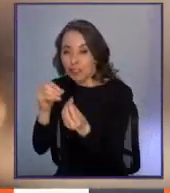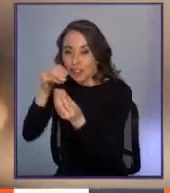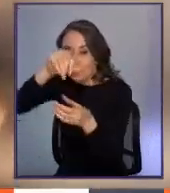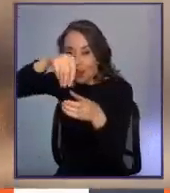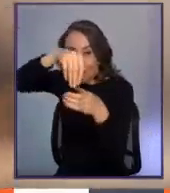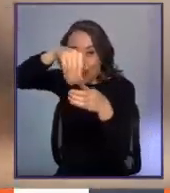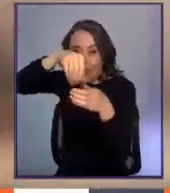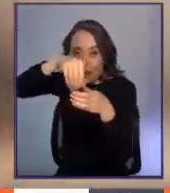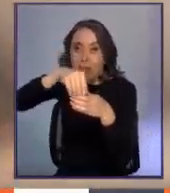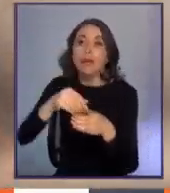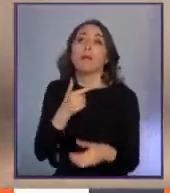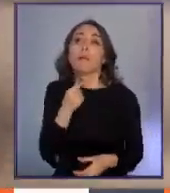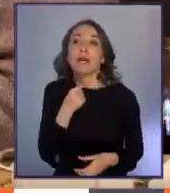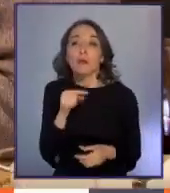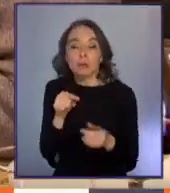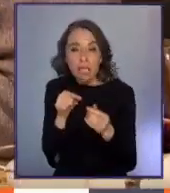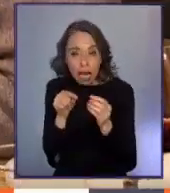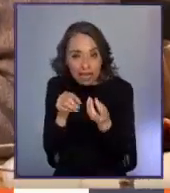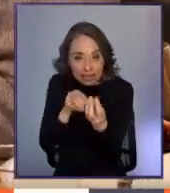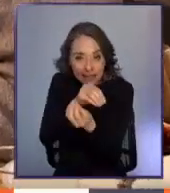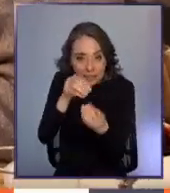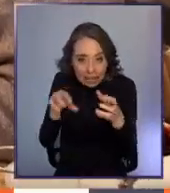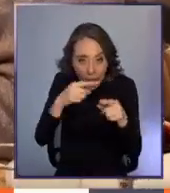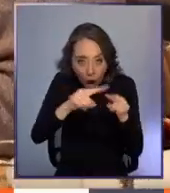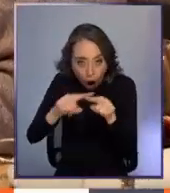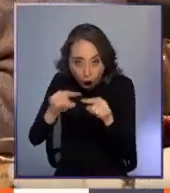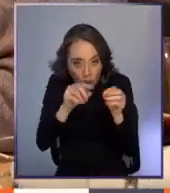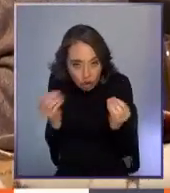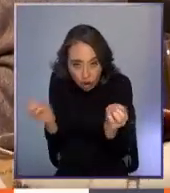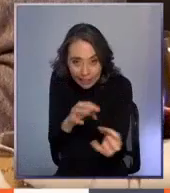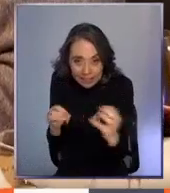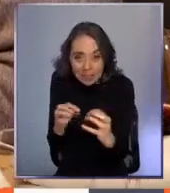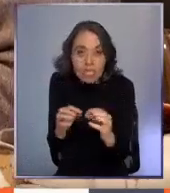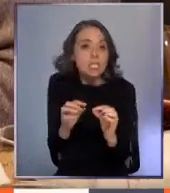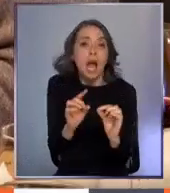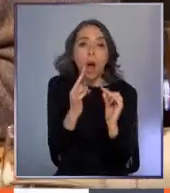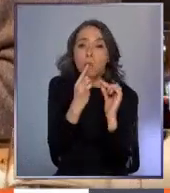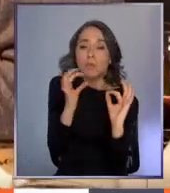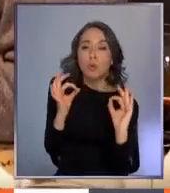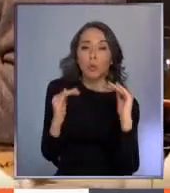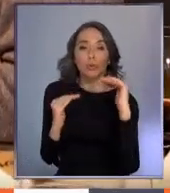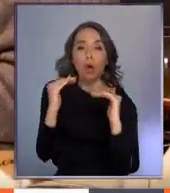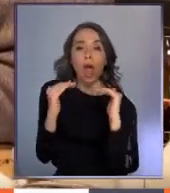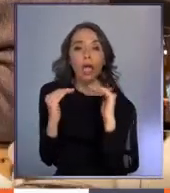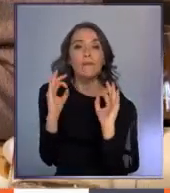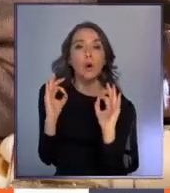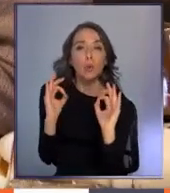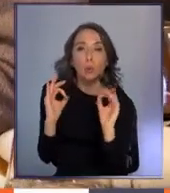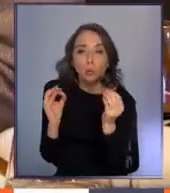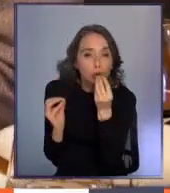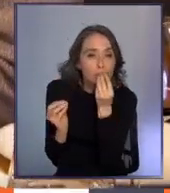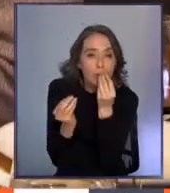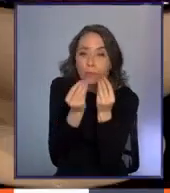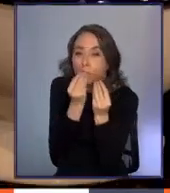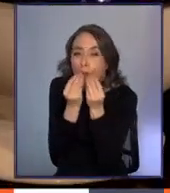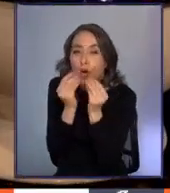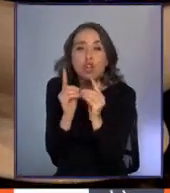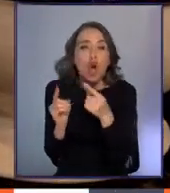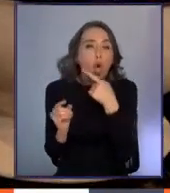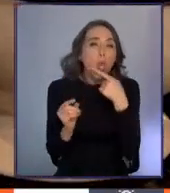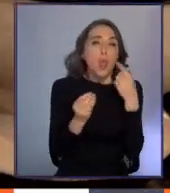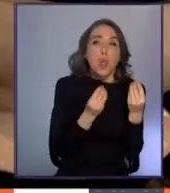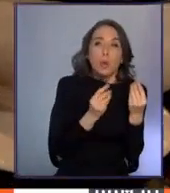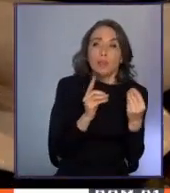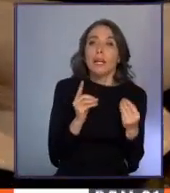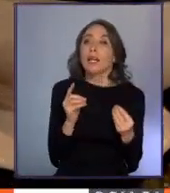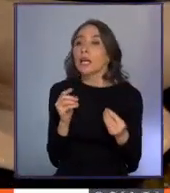que me gusta también que ningún ingrediente como que se gana el protagonismo del otro. Está súper equilibrado. Ni tan ácido, ni tan dulce, como... Es